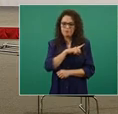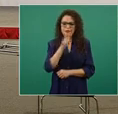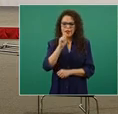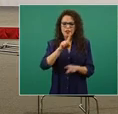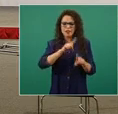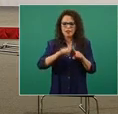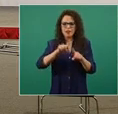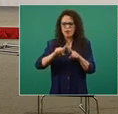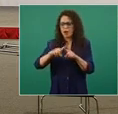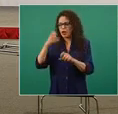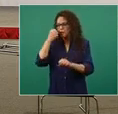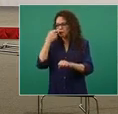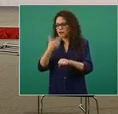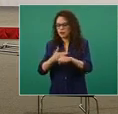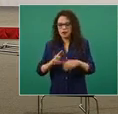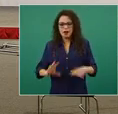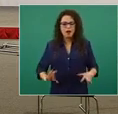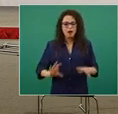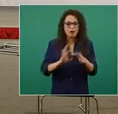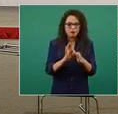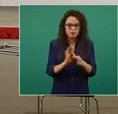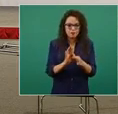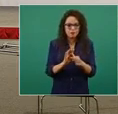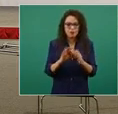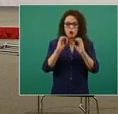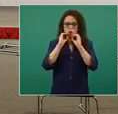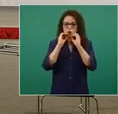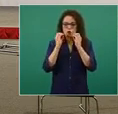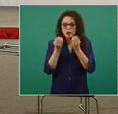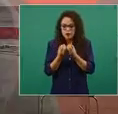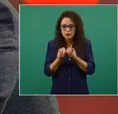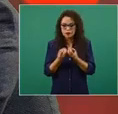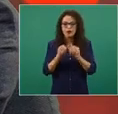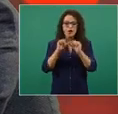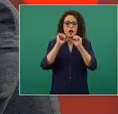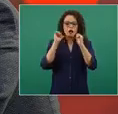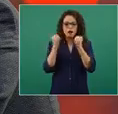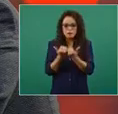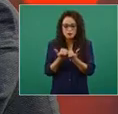está confluida la organización de la misma sociedad civil y